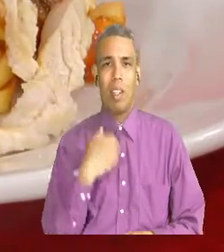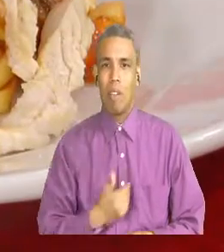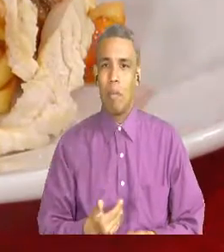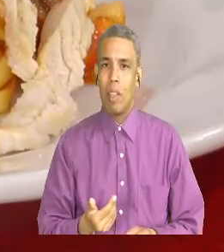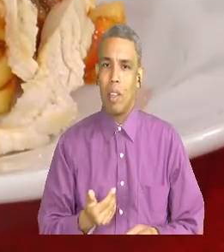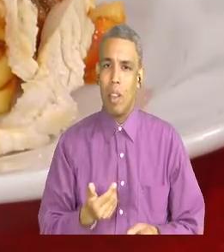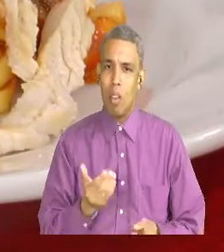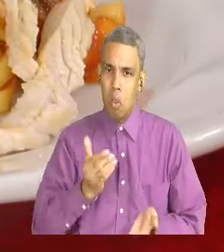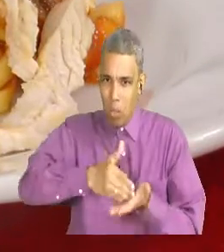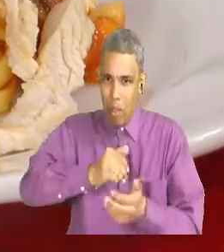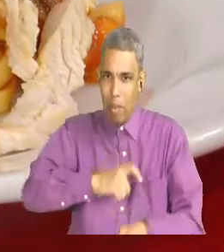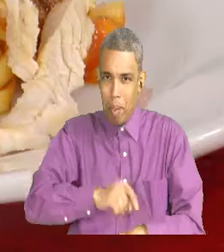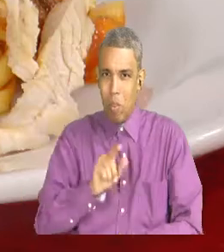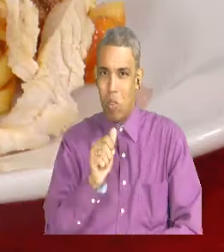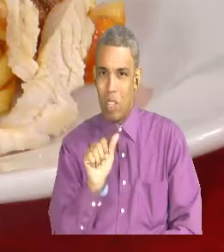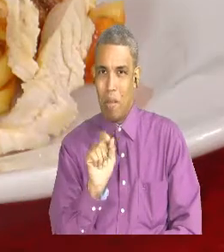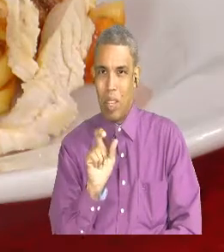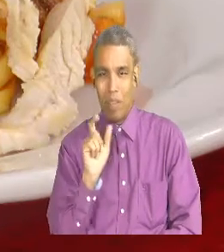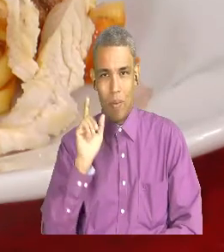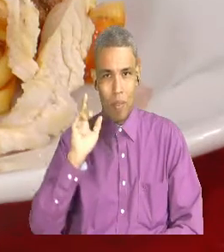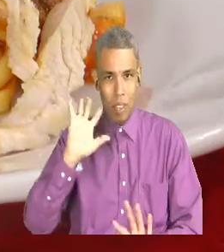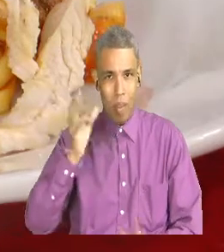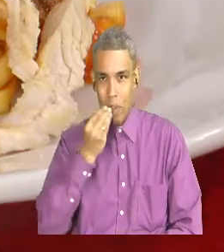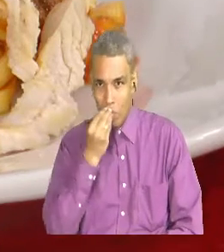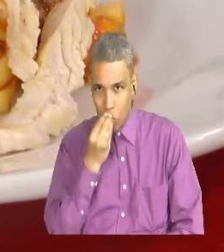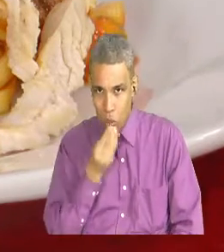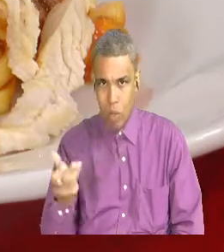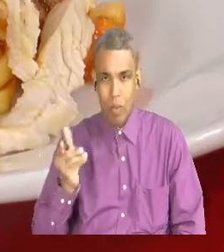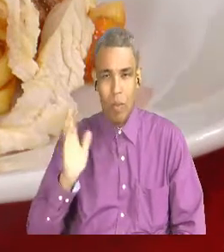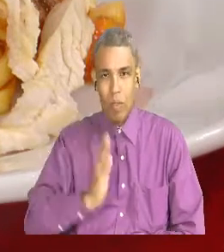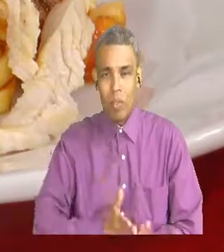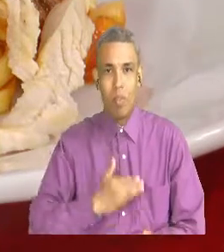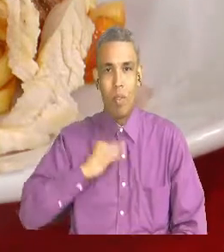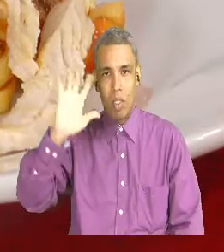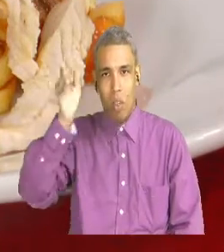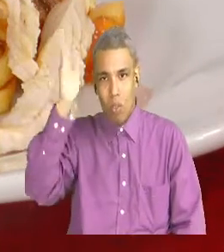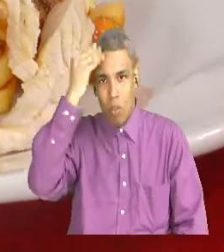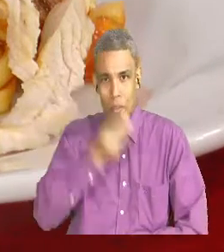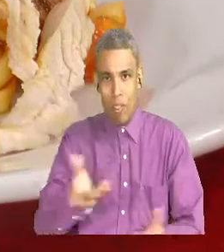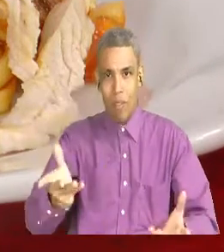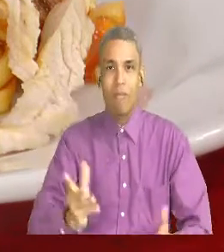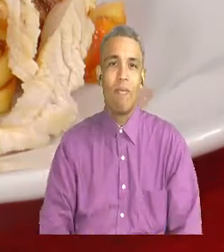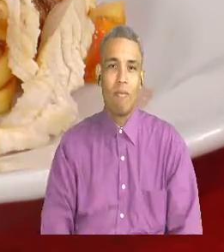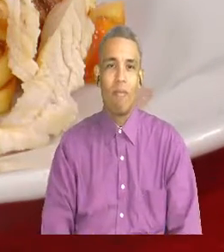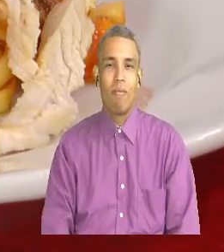las 10:30 en punto, en esto que se llama, Sergio, A pedir de boca. Chao, Dios, y bendiciones para todos.